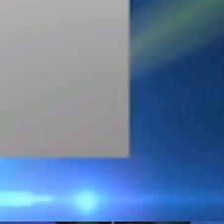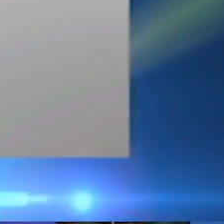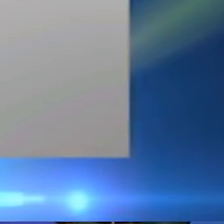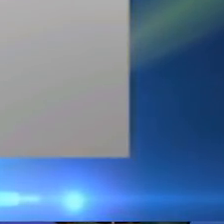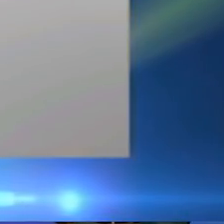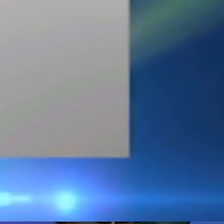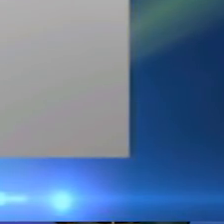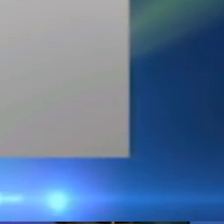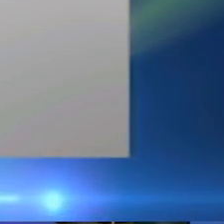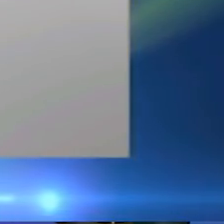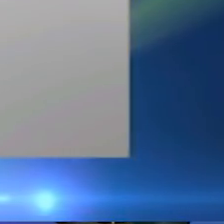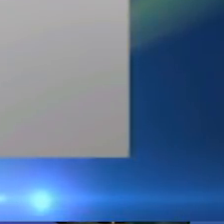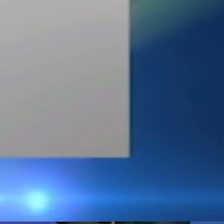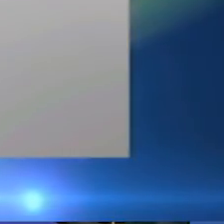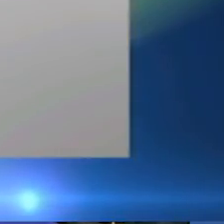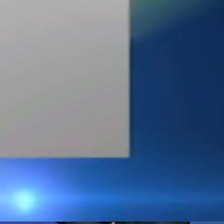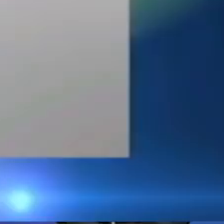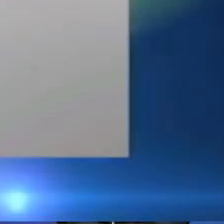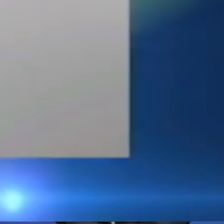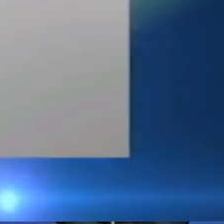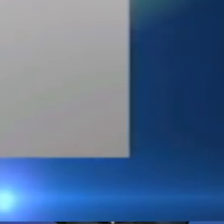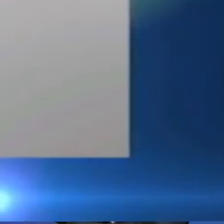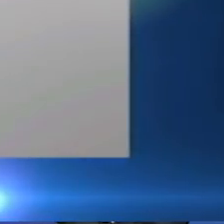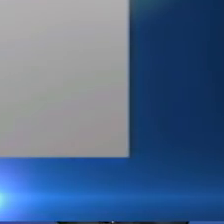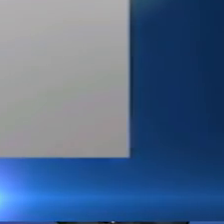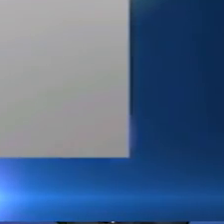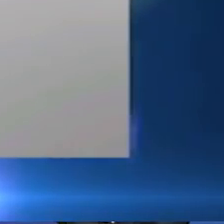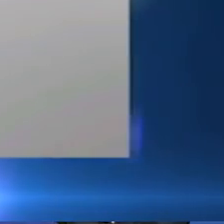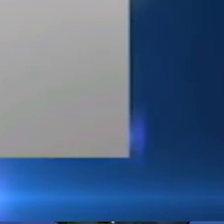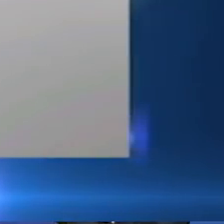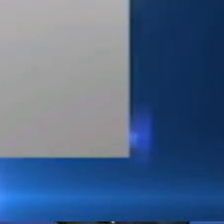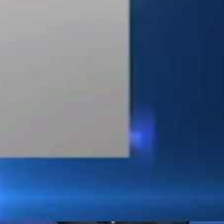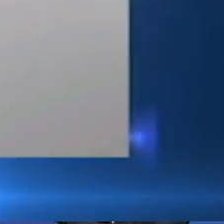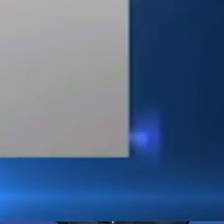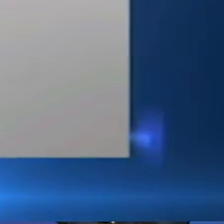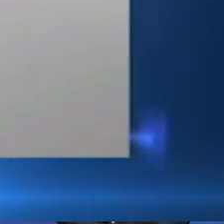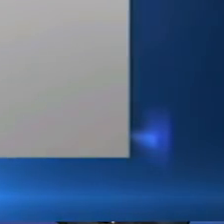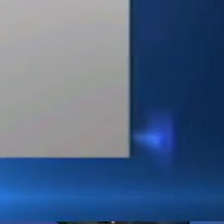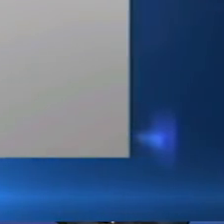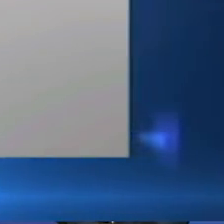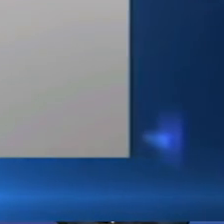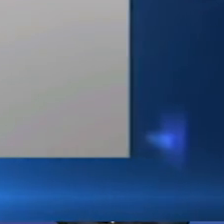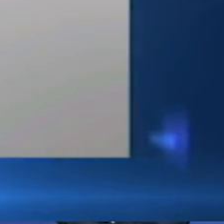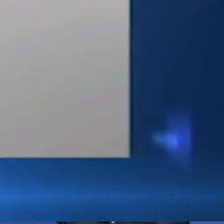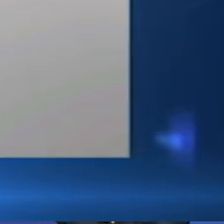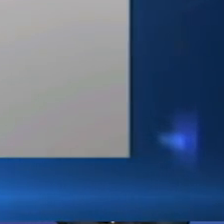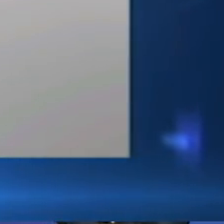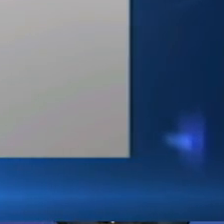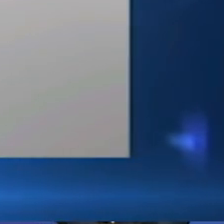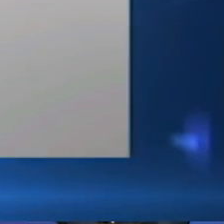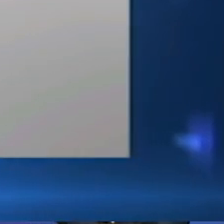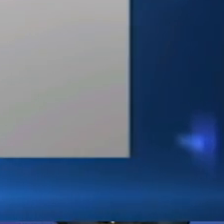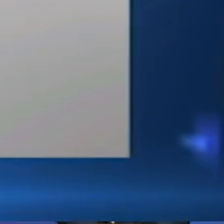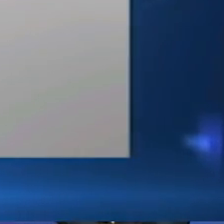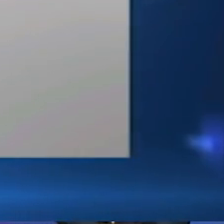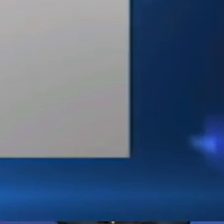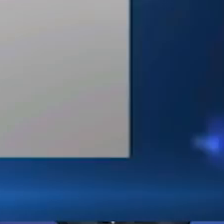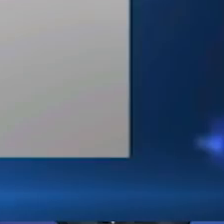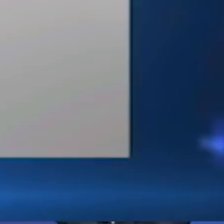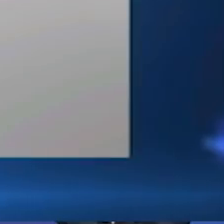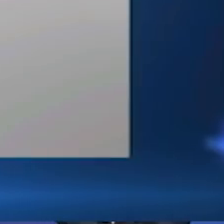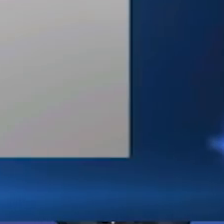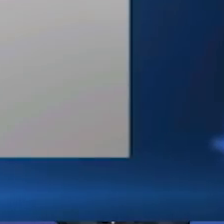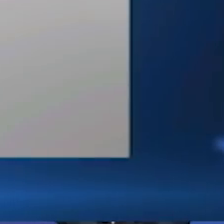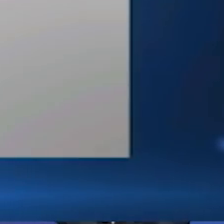de él. Tengo 3 hijos con él mayores de edad. ¿Qué derecho tienen mis hijos y qué derechos tengo yo, ya que todo está a